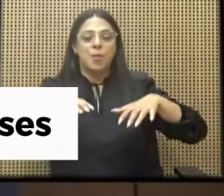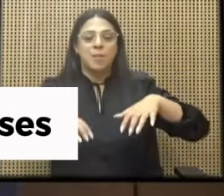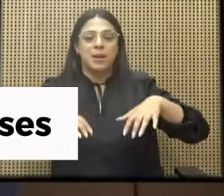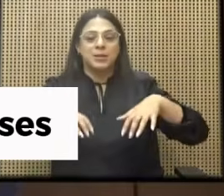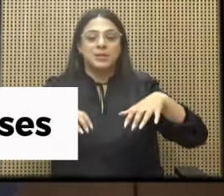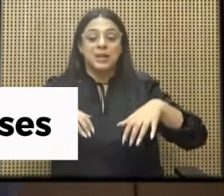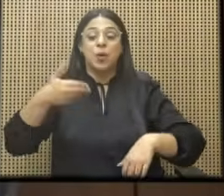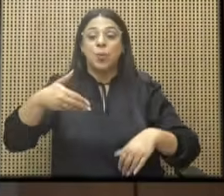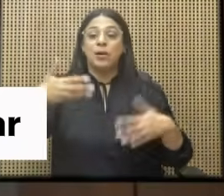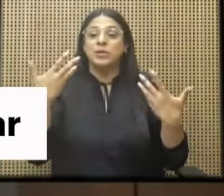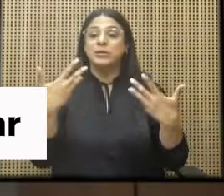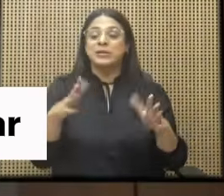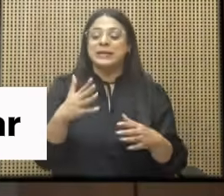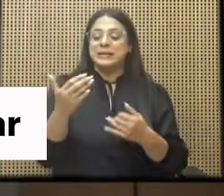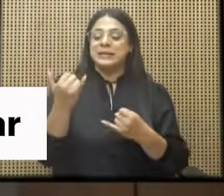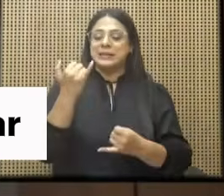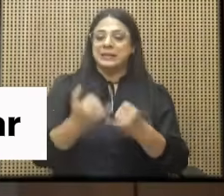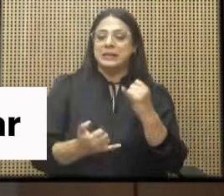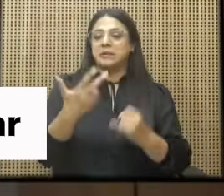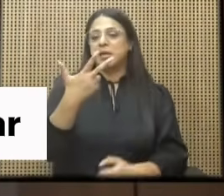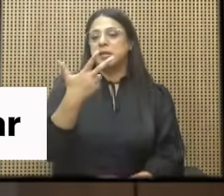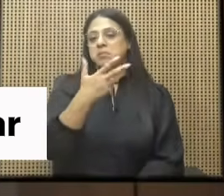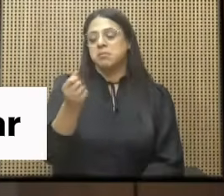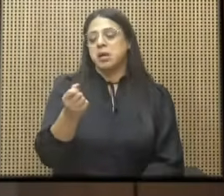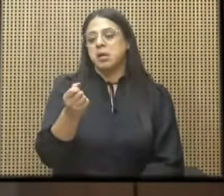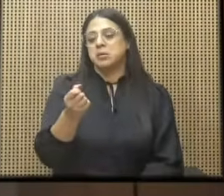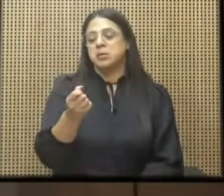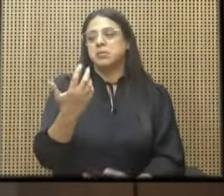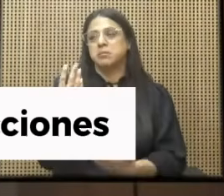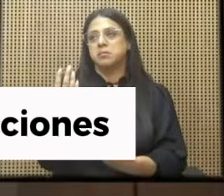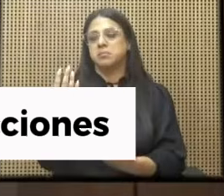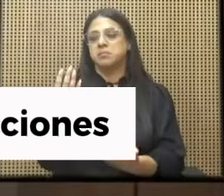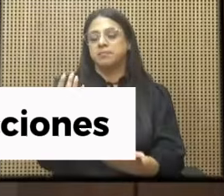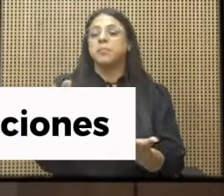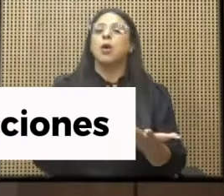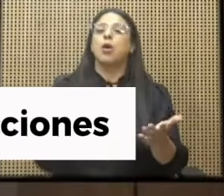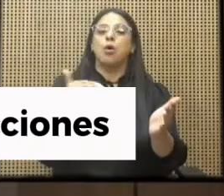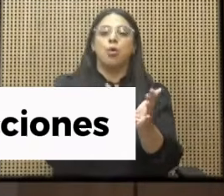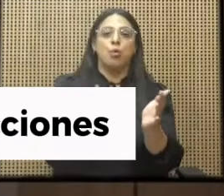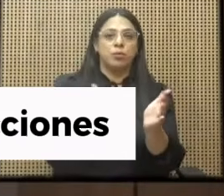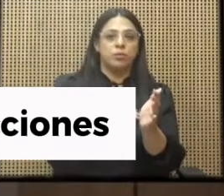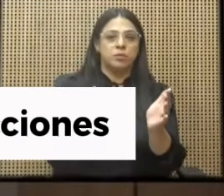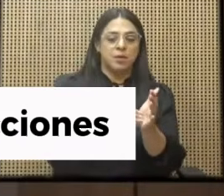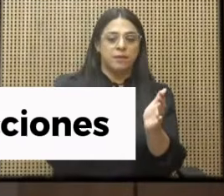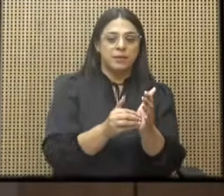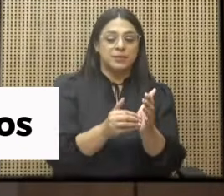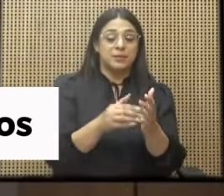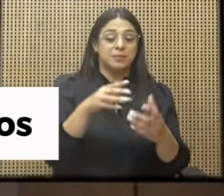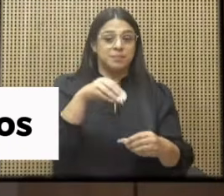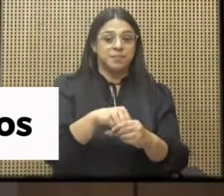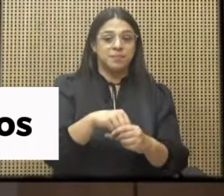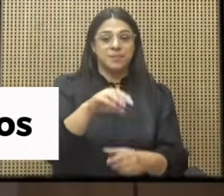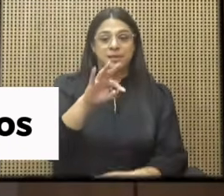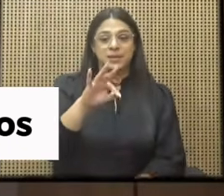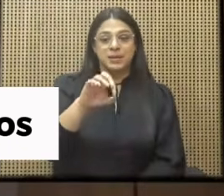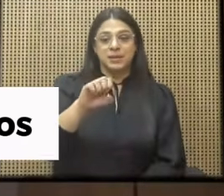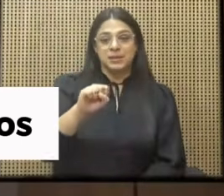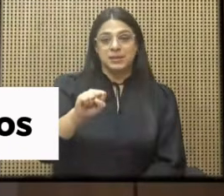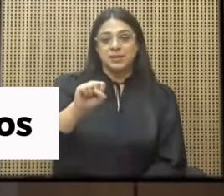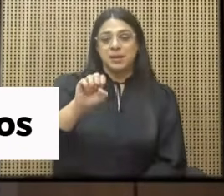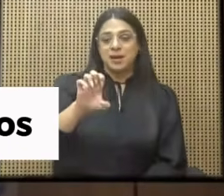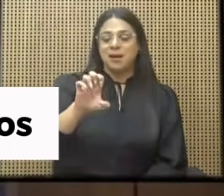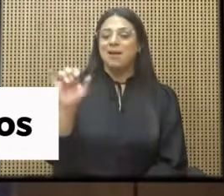van a vencer los 3 meses, cesa, y después lo vuelven a nombrar. Y ahí va, y en el Tribunal Supremo de Elecciones es igual, pero eso es otra